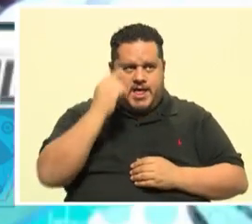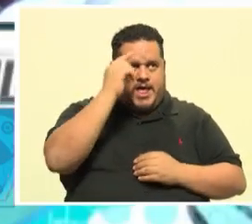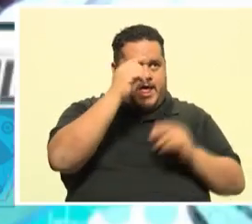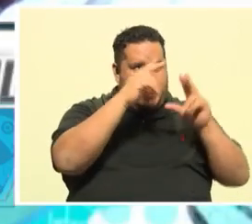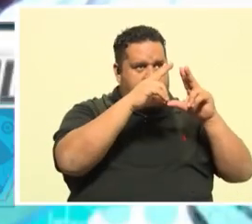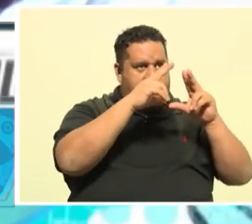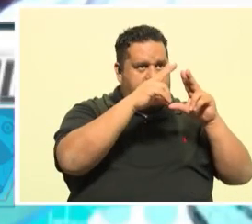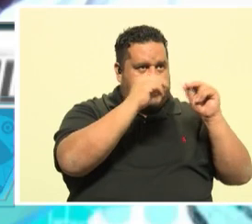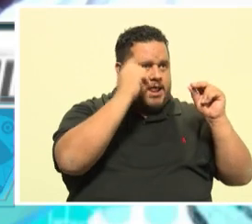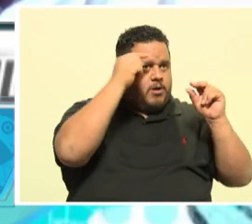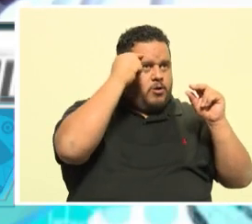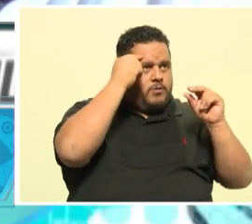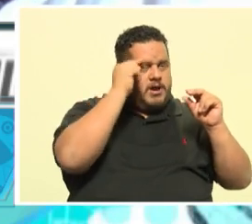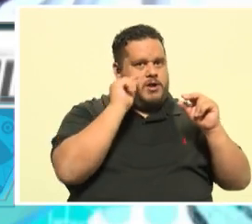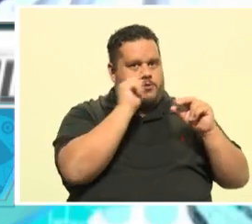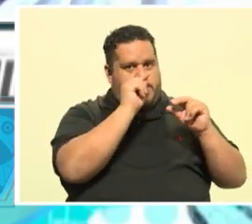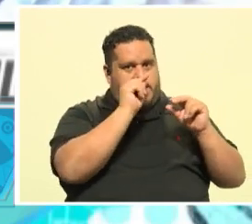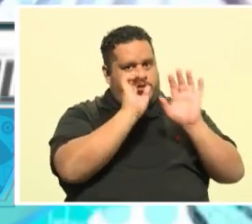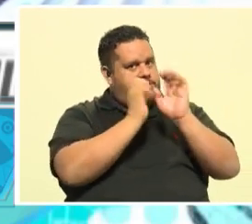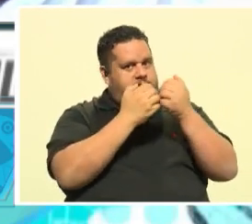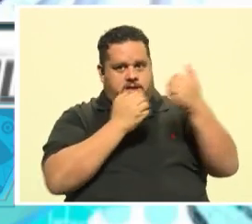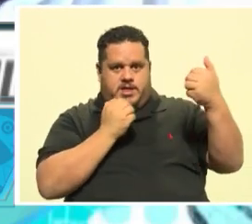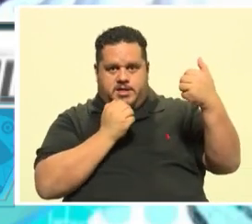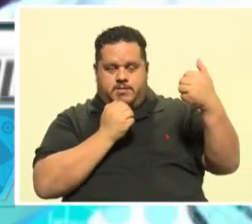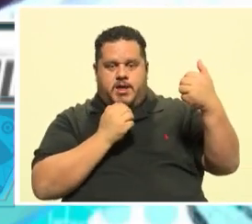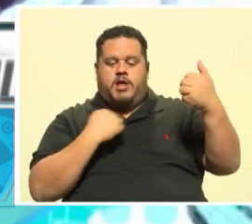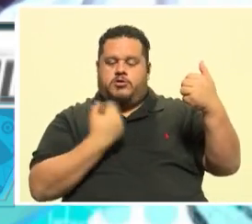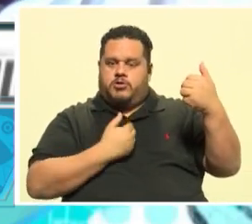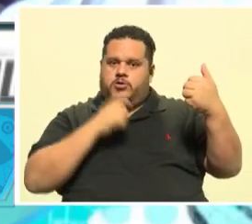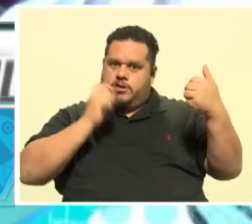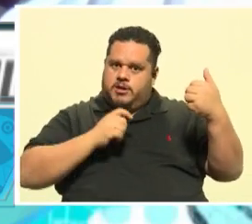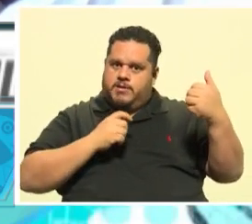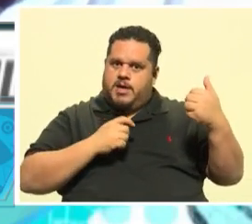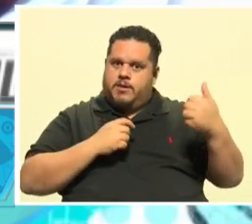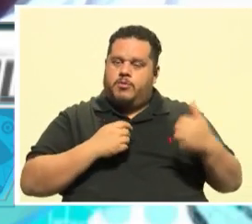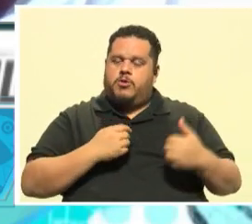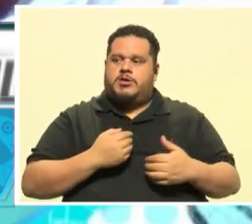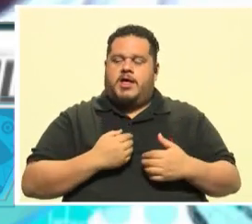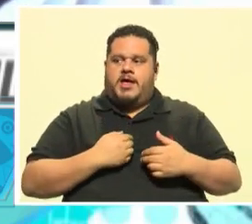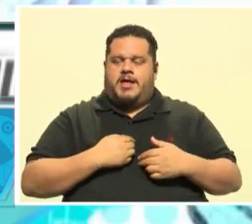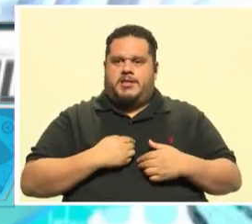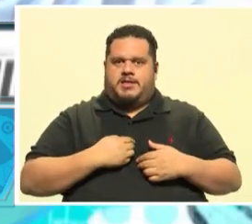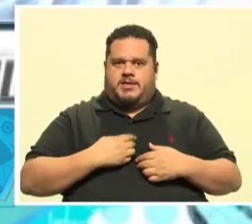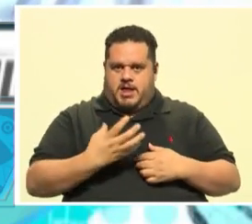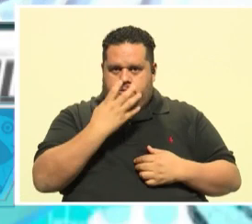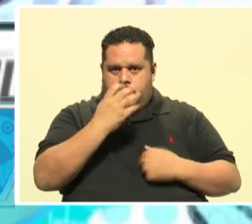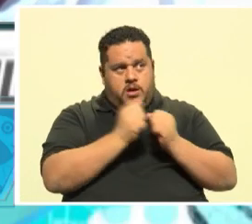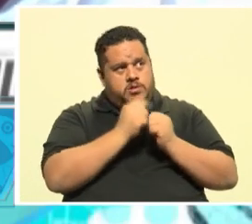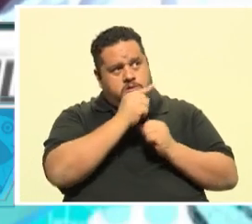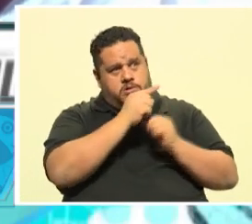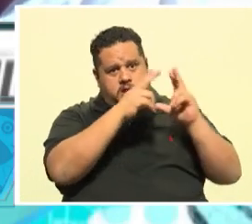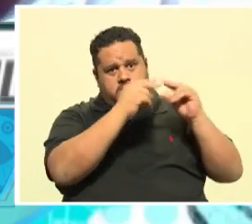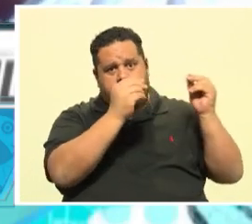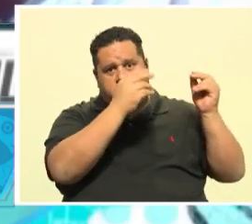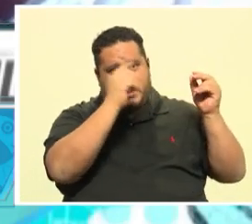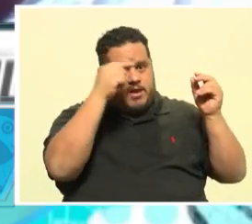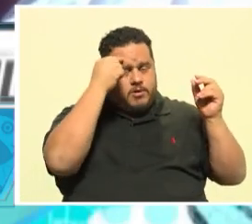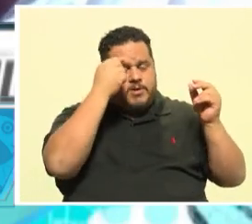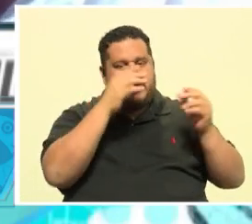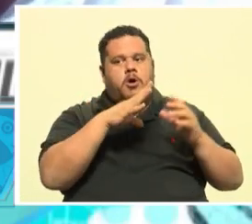van y tristemente para ellos y para sus familias han fallecido en los Estados Unidos. Bueno, precisamente, doctor